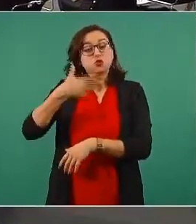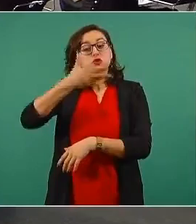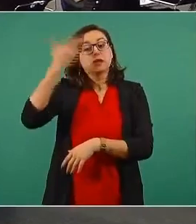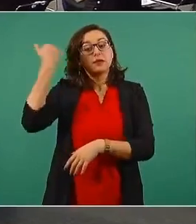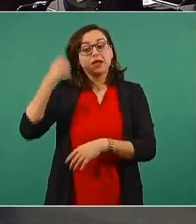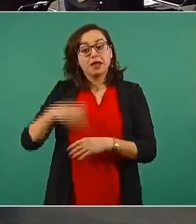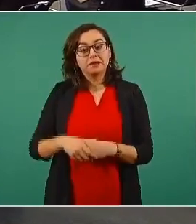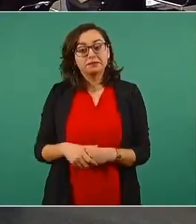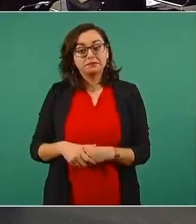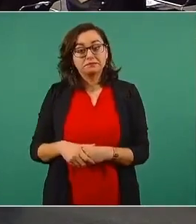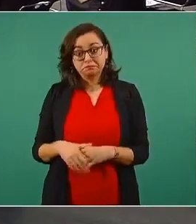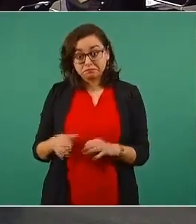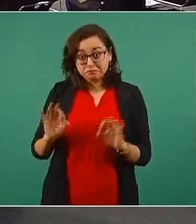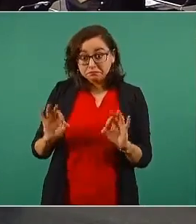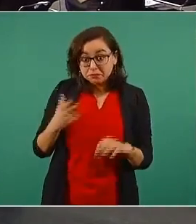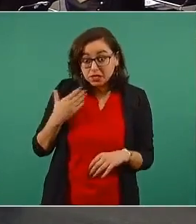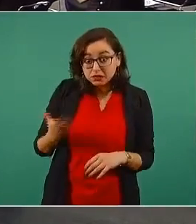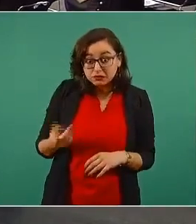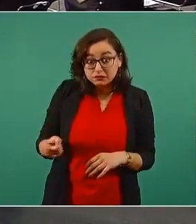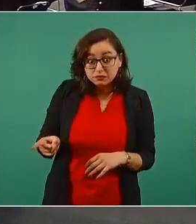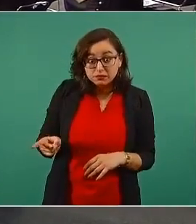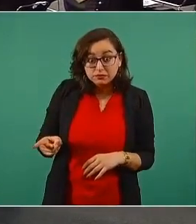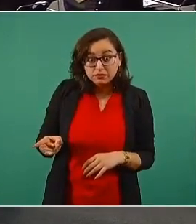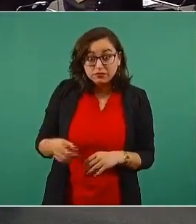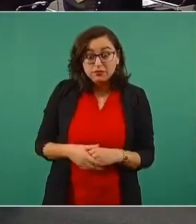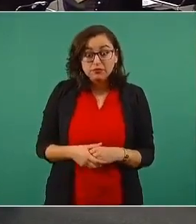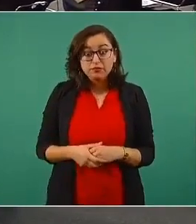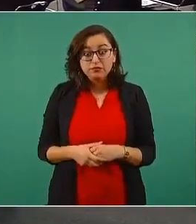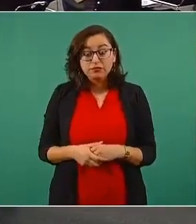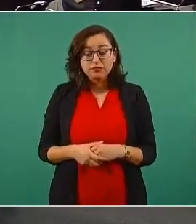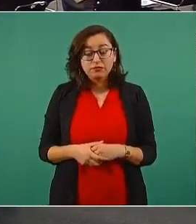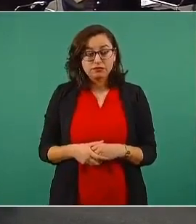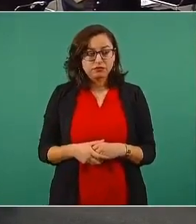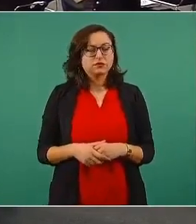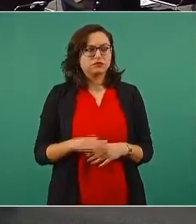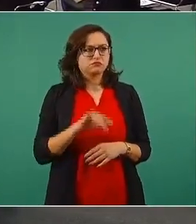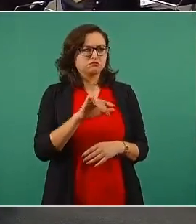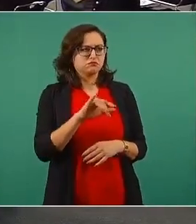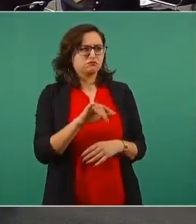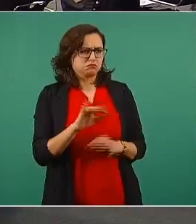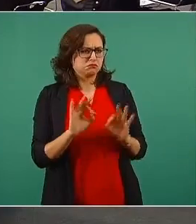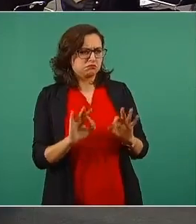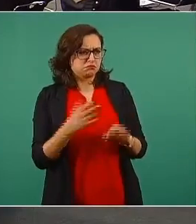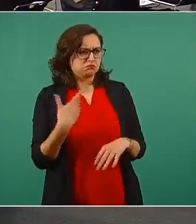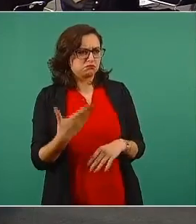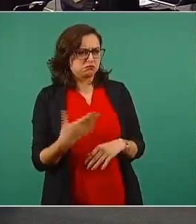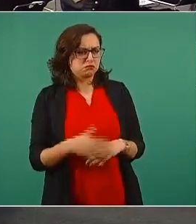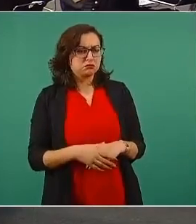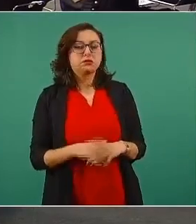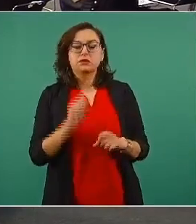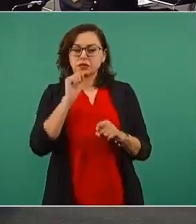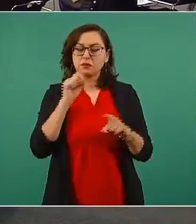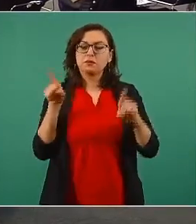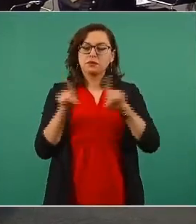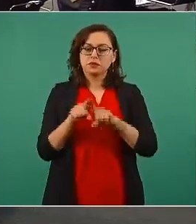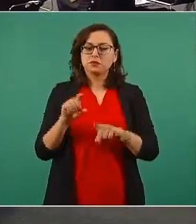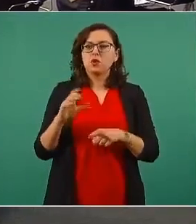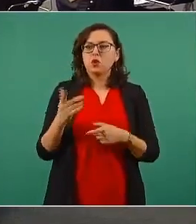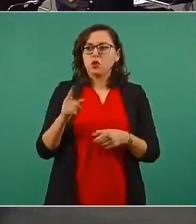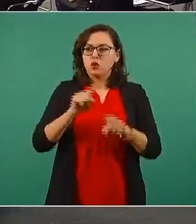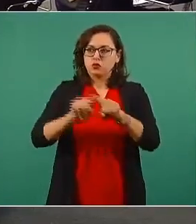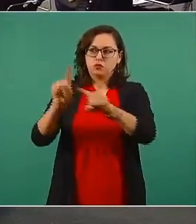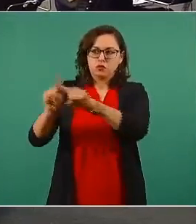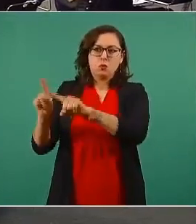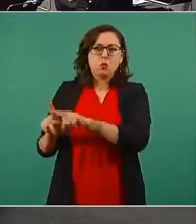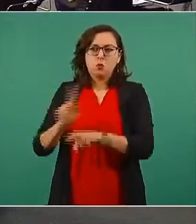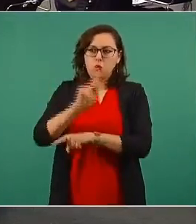y salieron bien. Pues hasta ahora entendemos que sí, también sí. Hubo cambio de gobierno en Cherán, o sea, hay varios